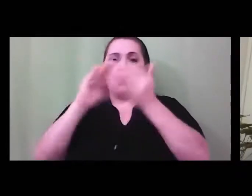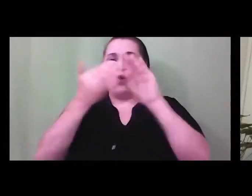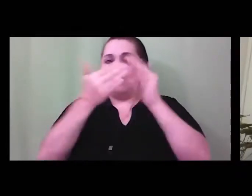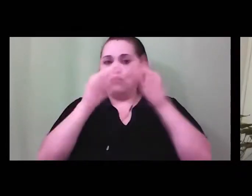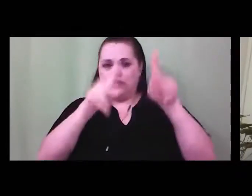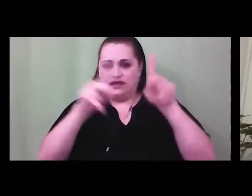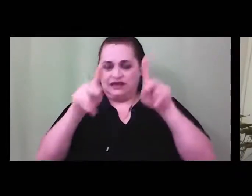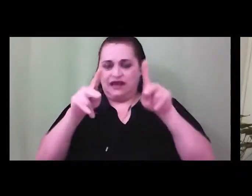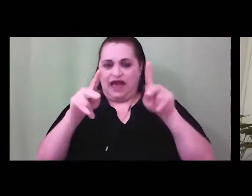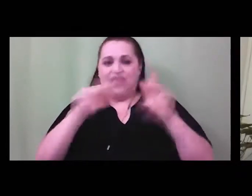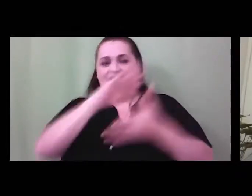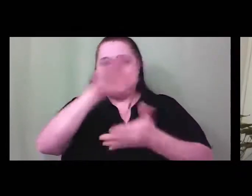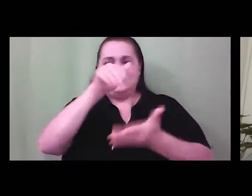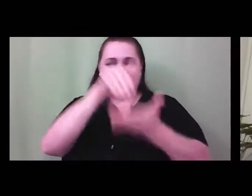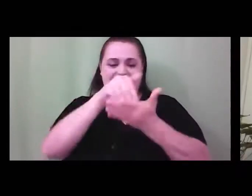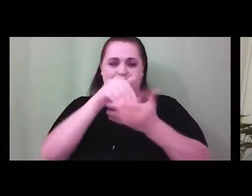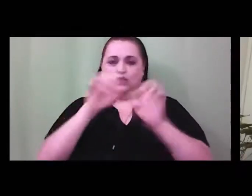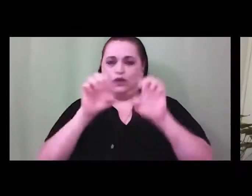en un centro educativo.